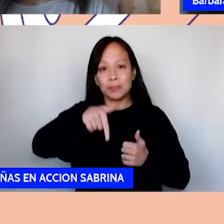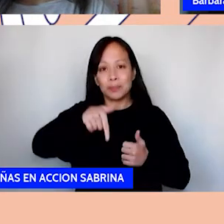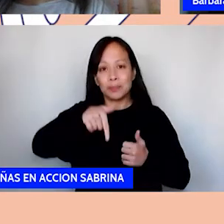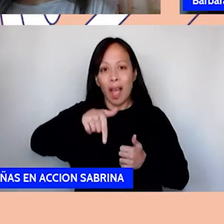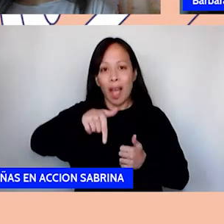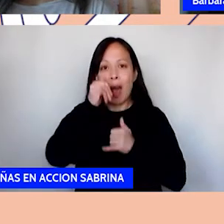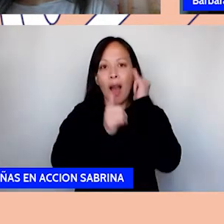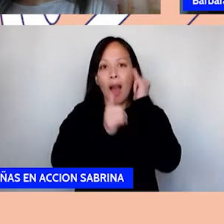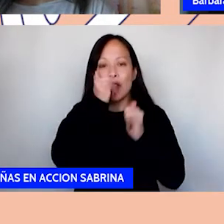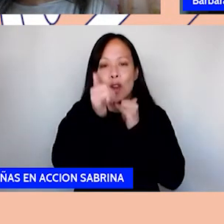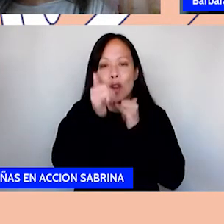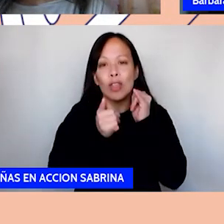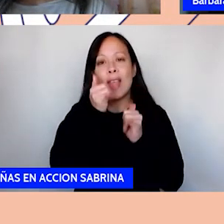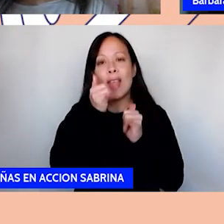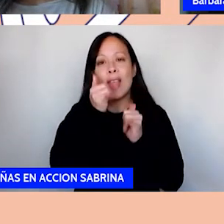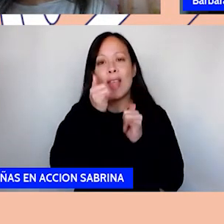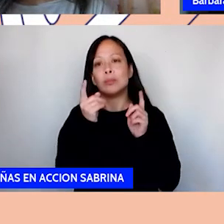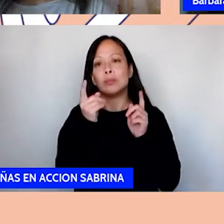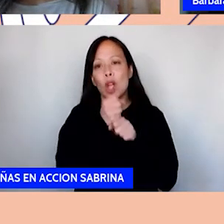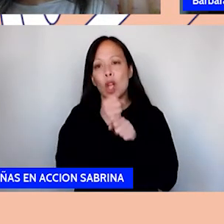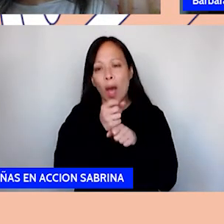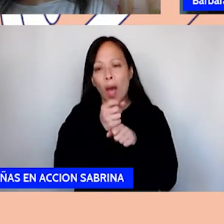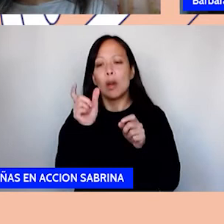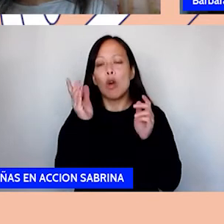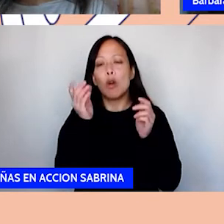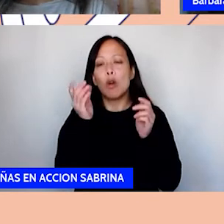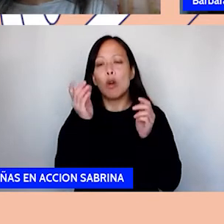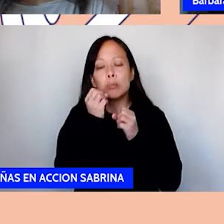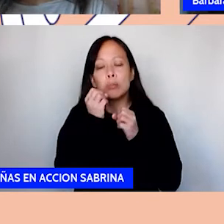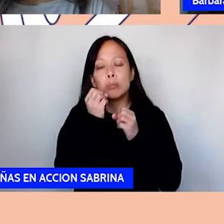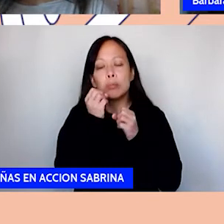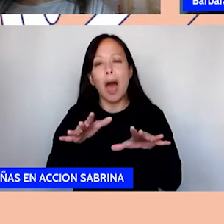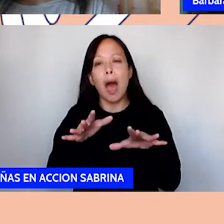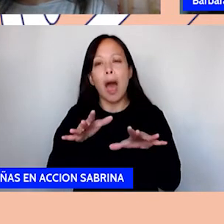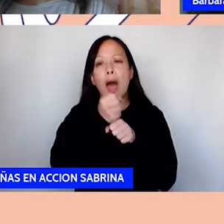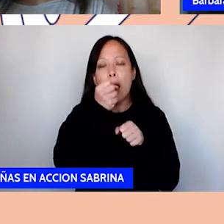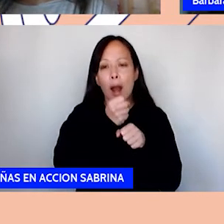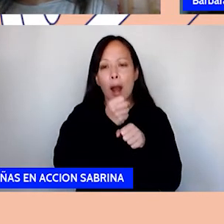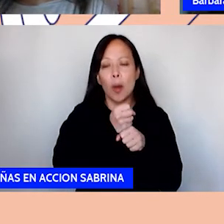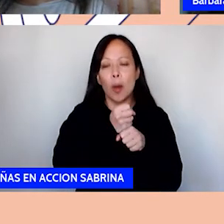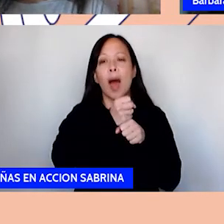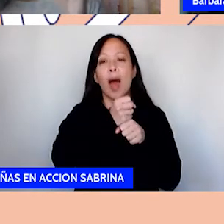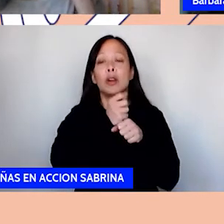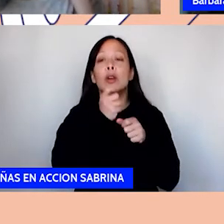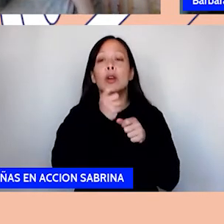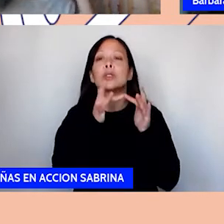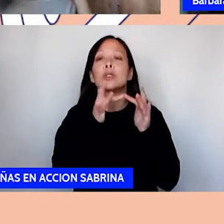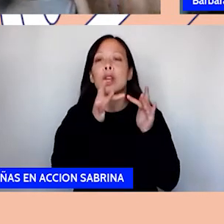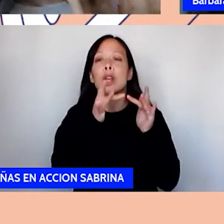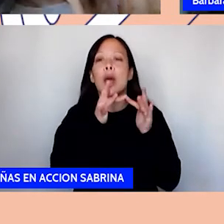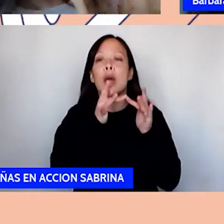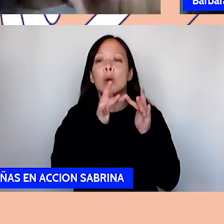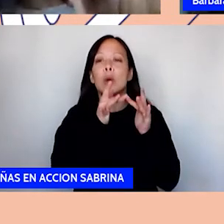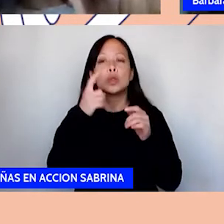en fortalecer habilidades digitales a través del intercambio de recursos y capacitaciones, y las mujeres que reciben